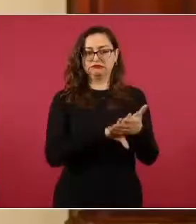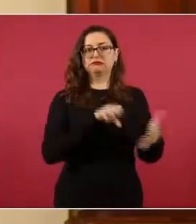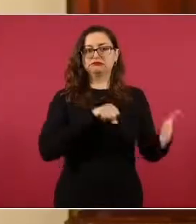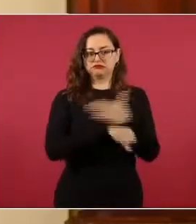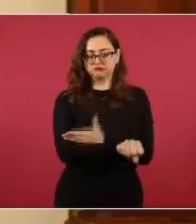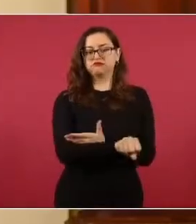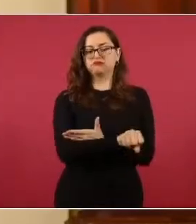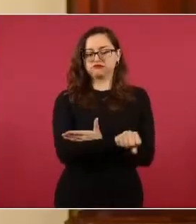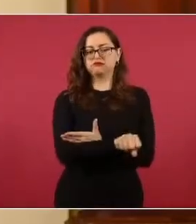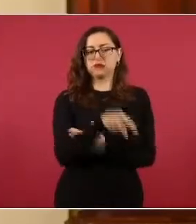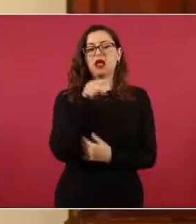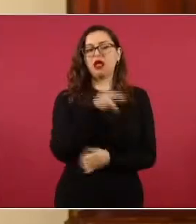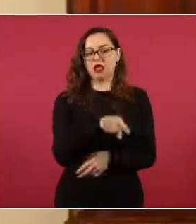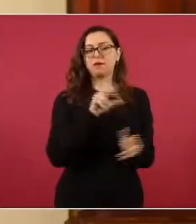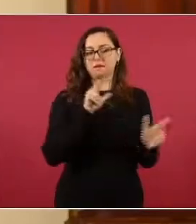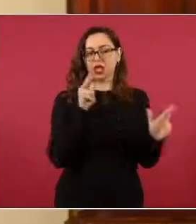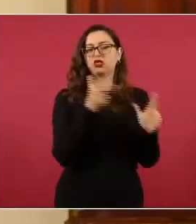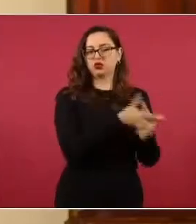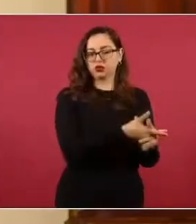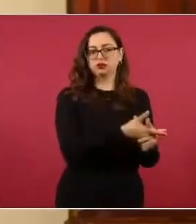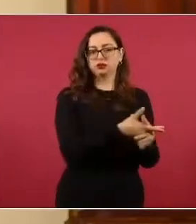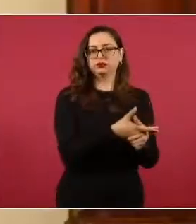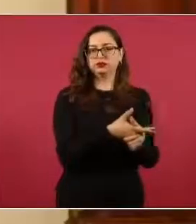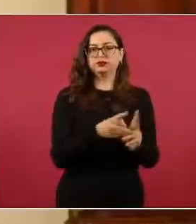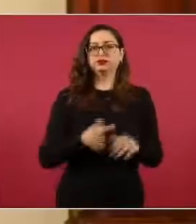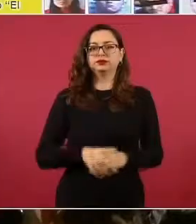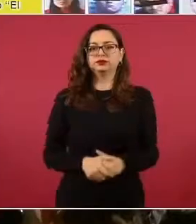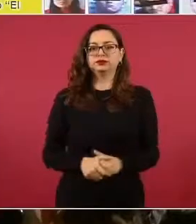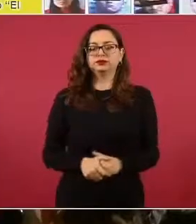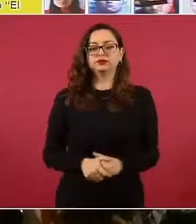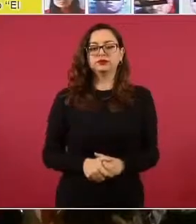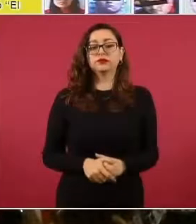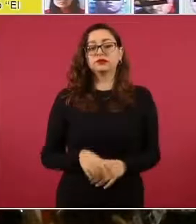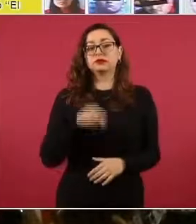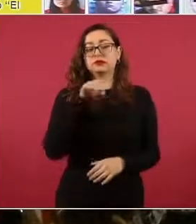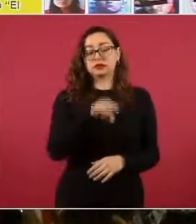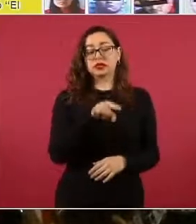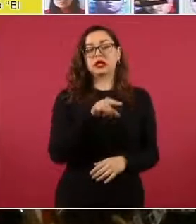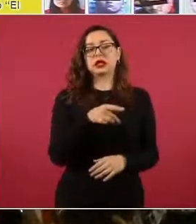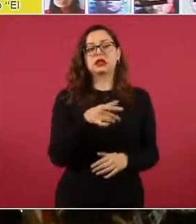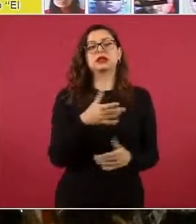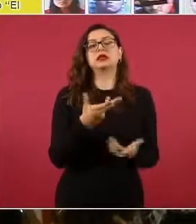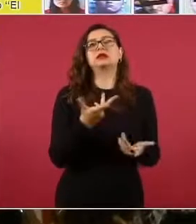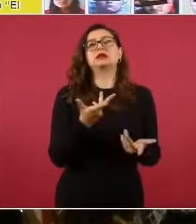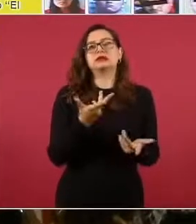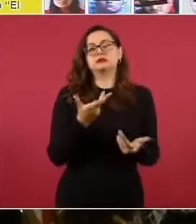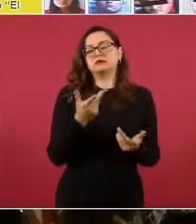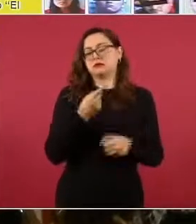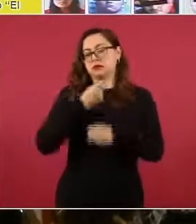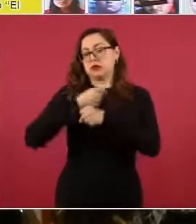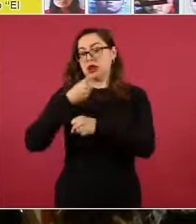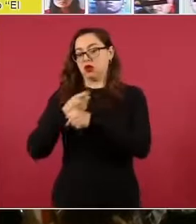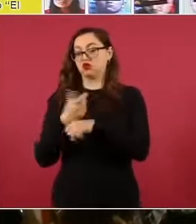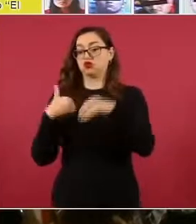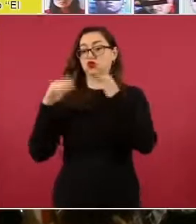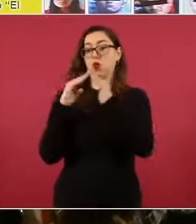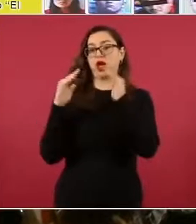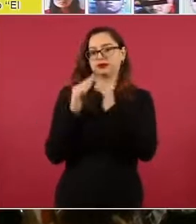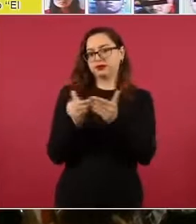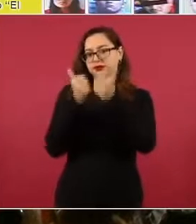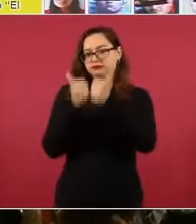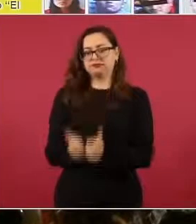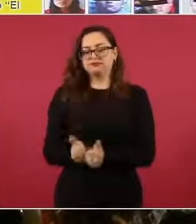el delito de homicidio. Él estaba arraigado, a su vez, en lo que se integraban todos los